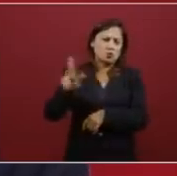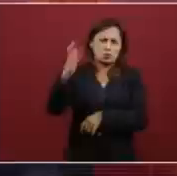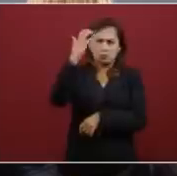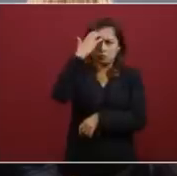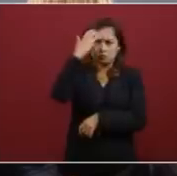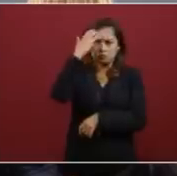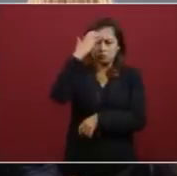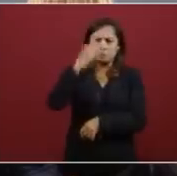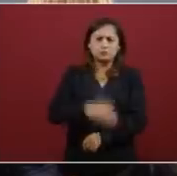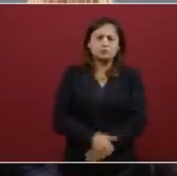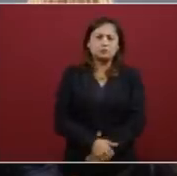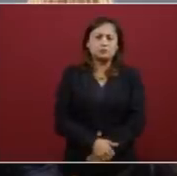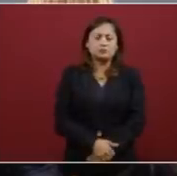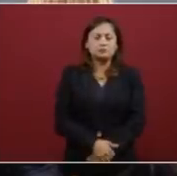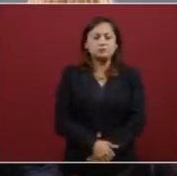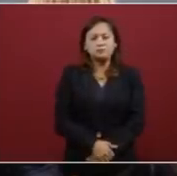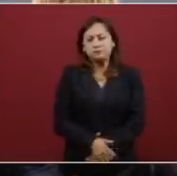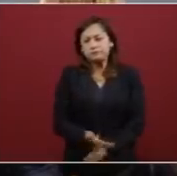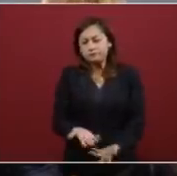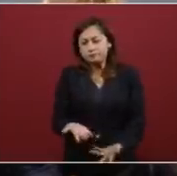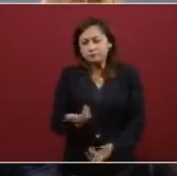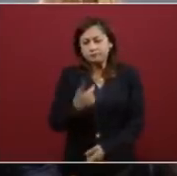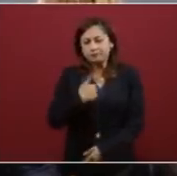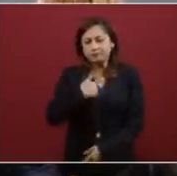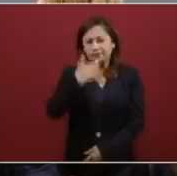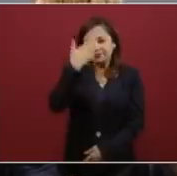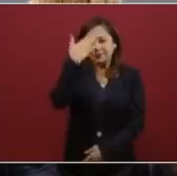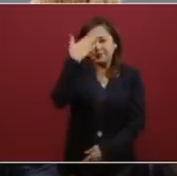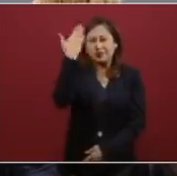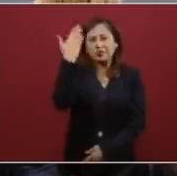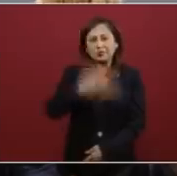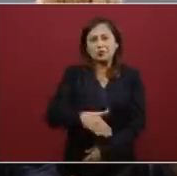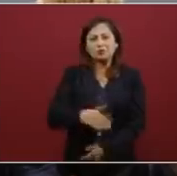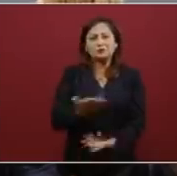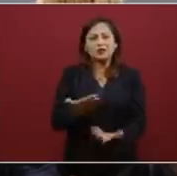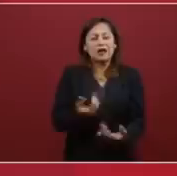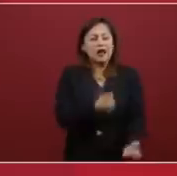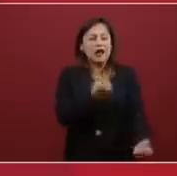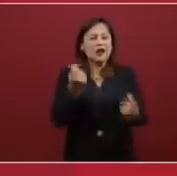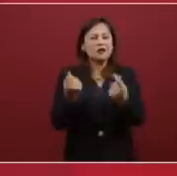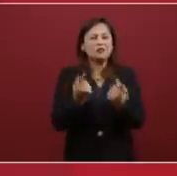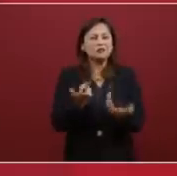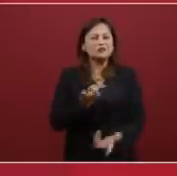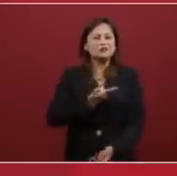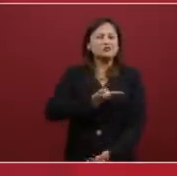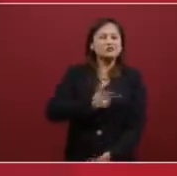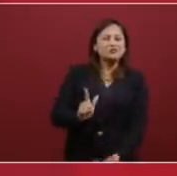Yo entiendo que pueda haber inconformidad en algunos casos,